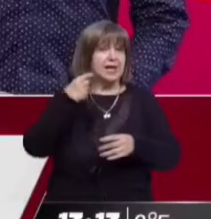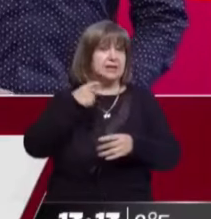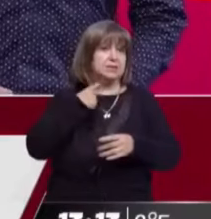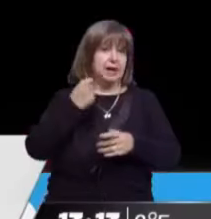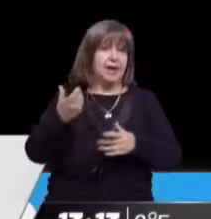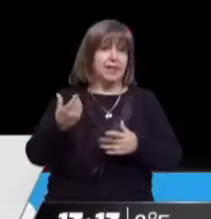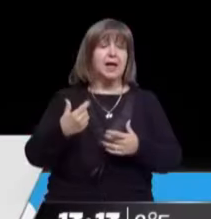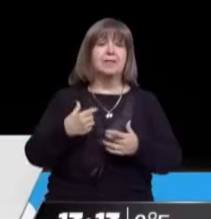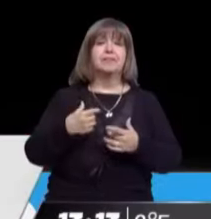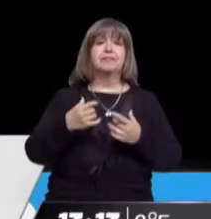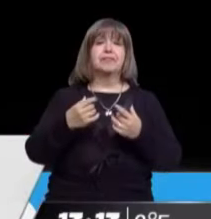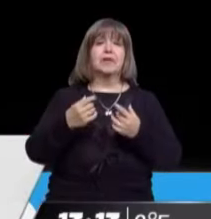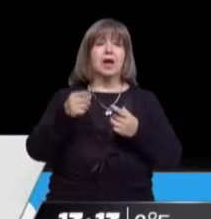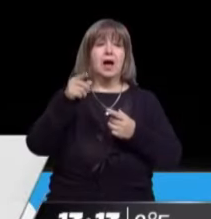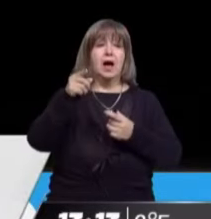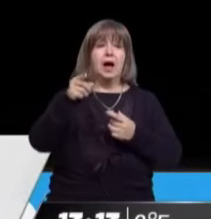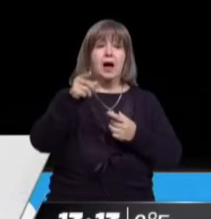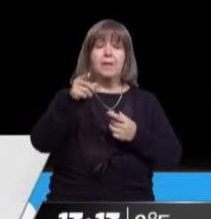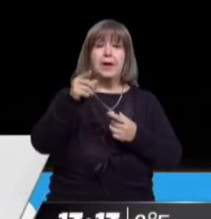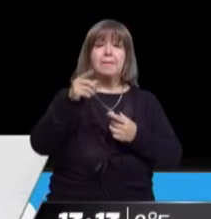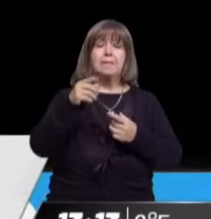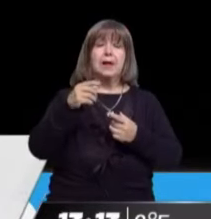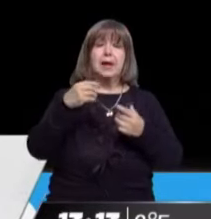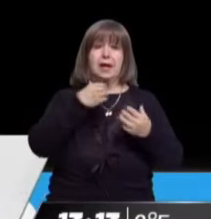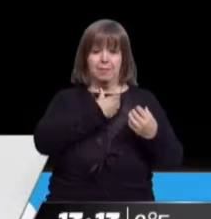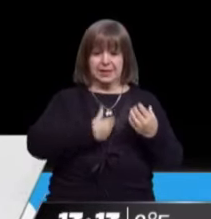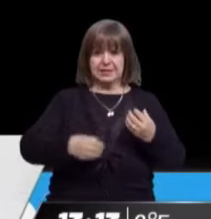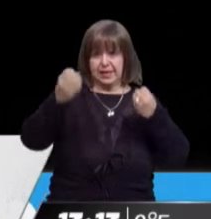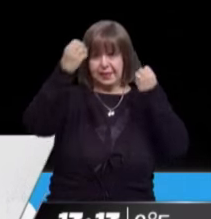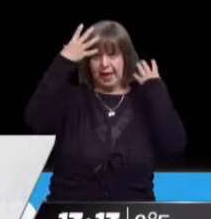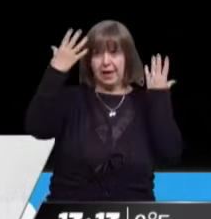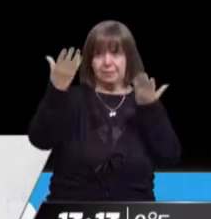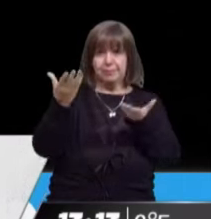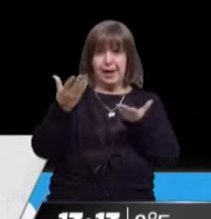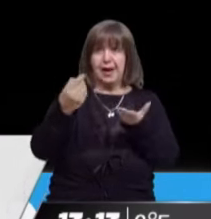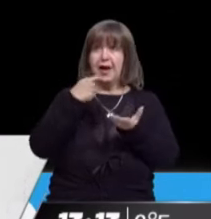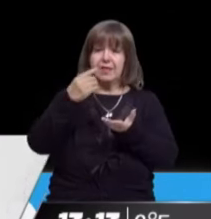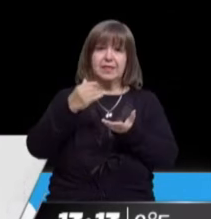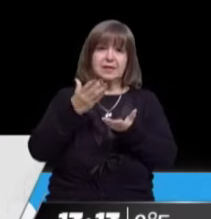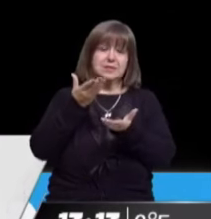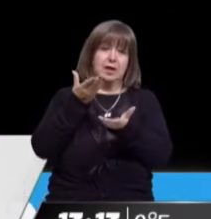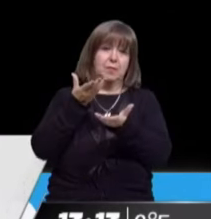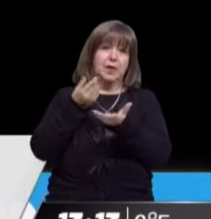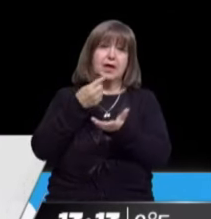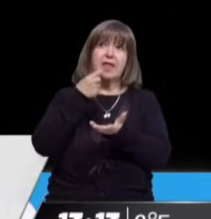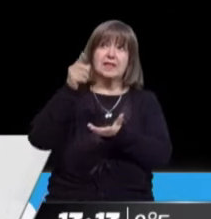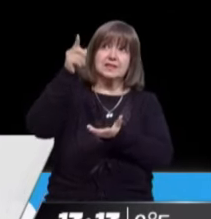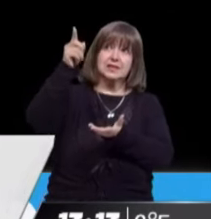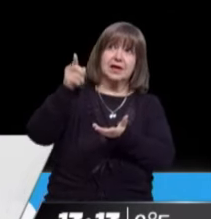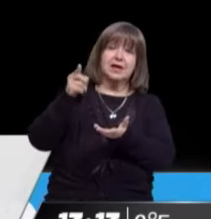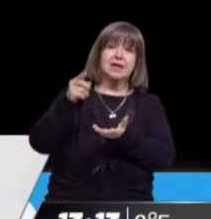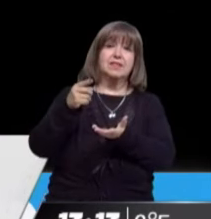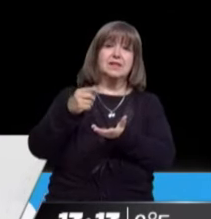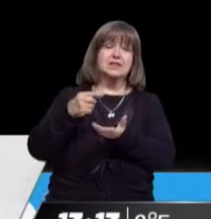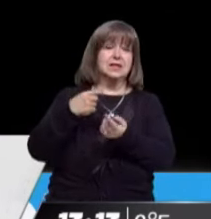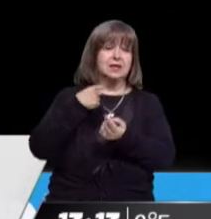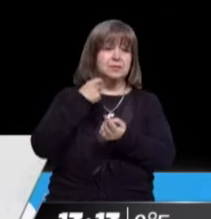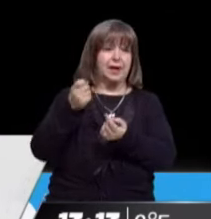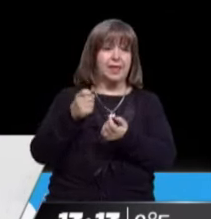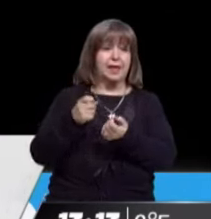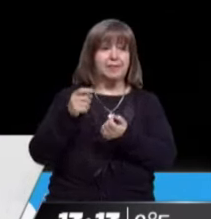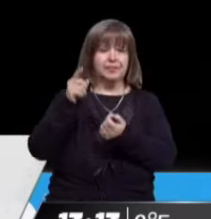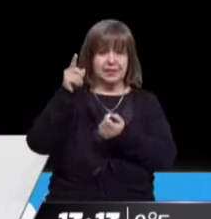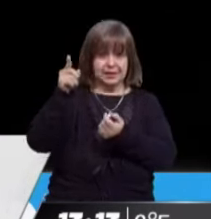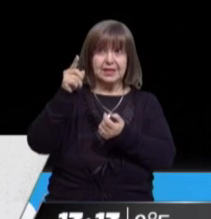presidente para compartir es decir que se está politizando el temae entre Argentina y España media hora exactamente miren en España lo que tuitea